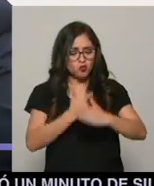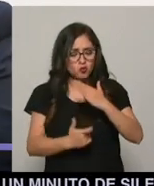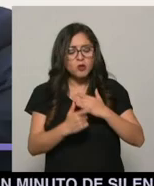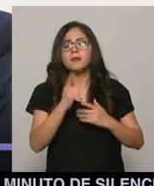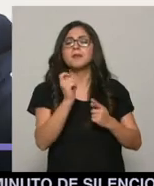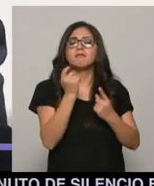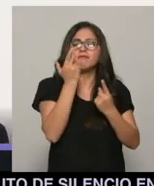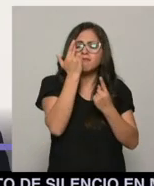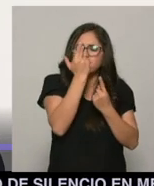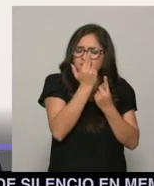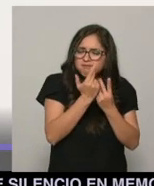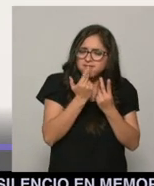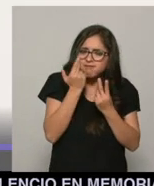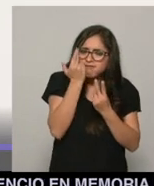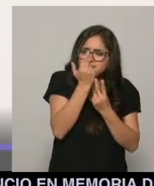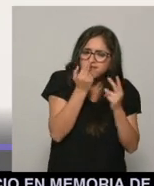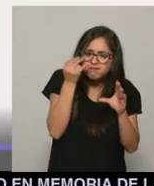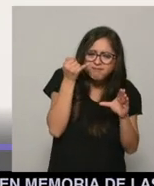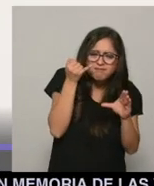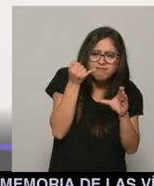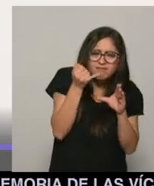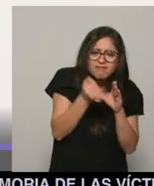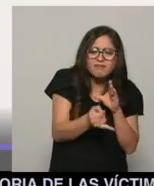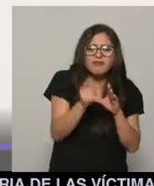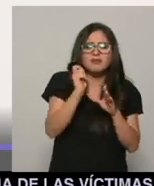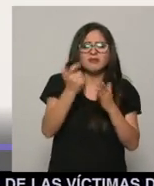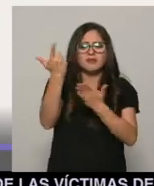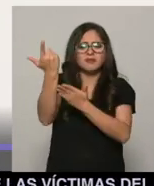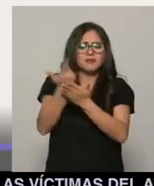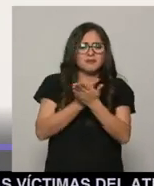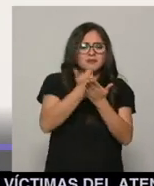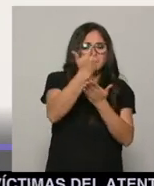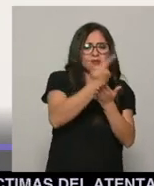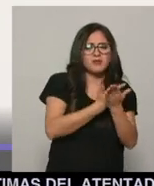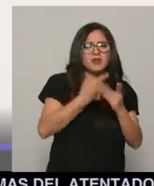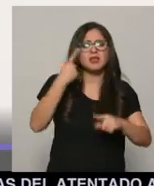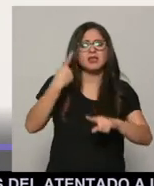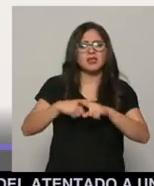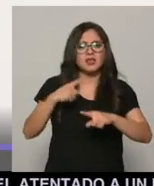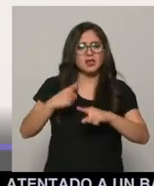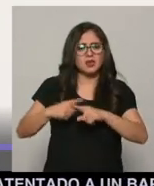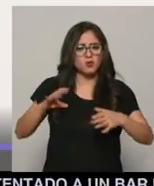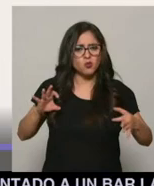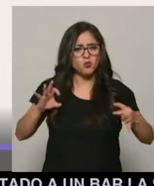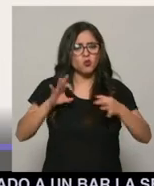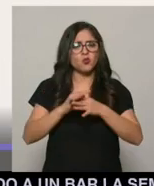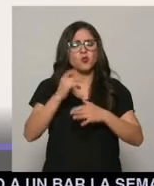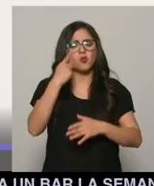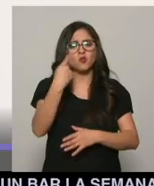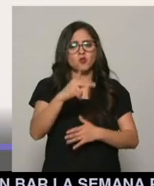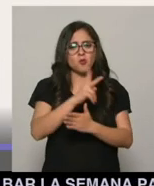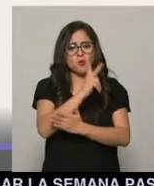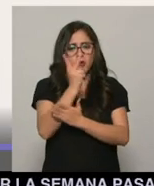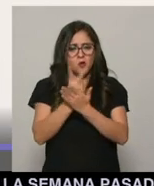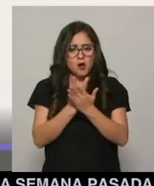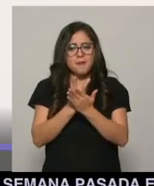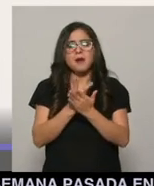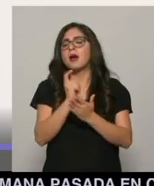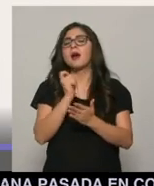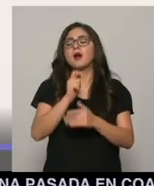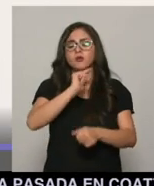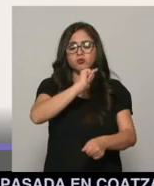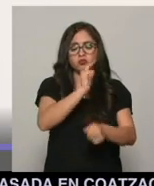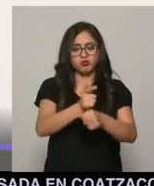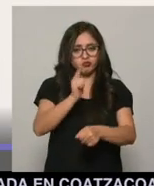detallado y pormenorizado de los padrones del programa, y lo que se encuentra es